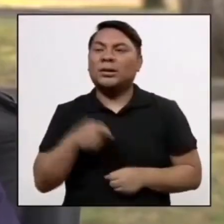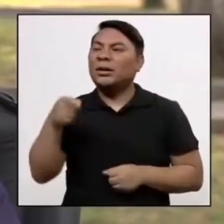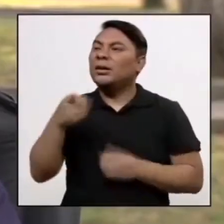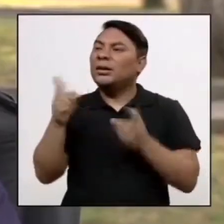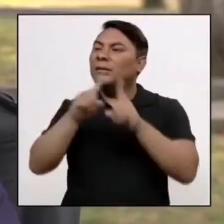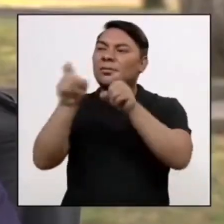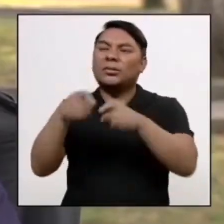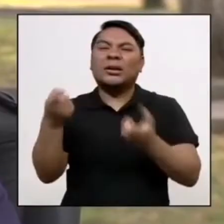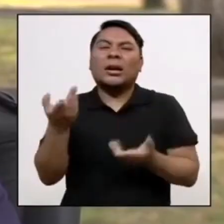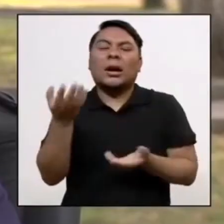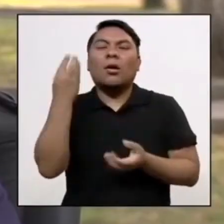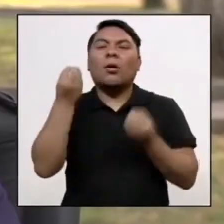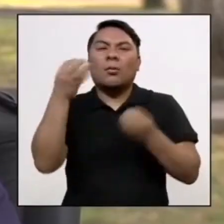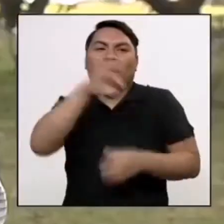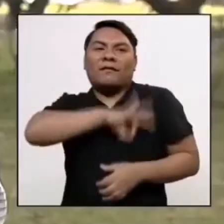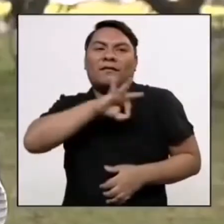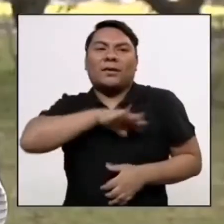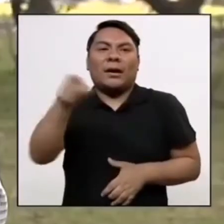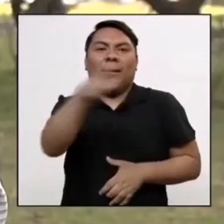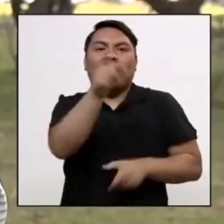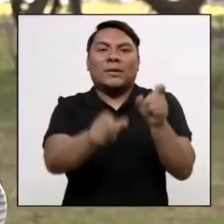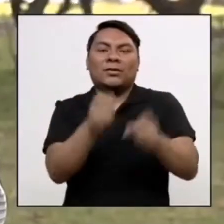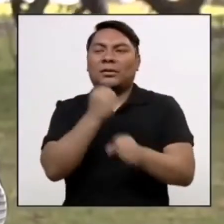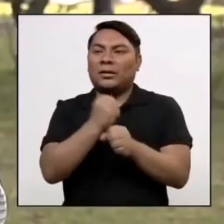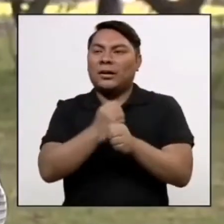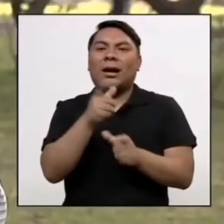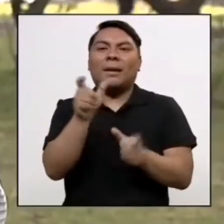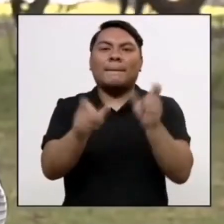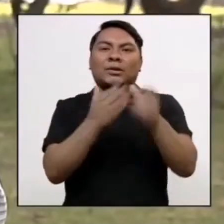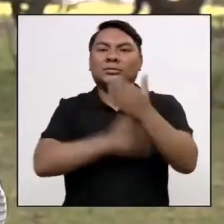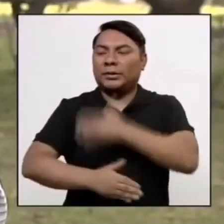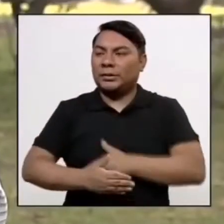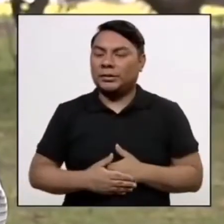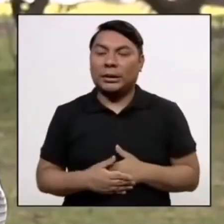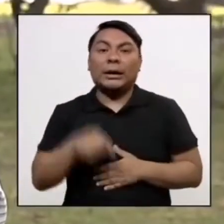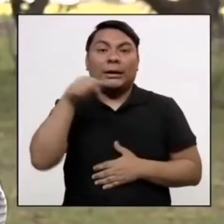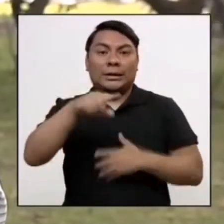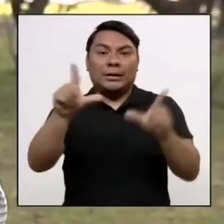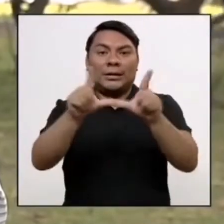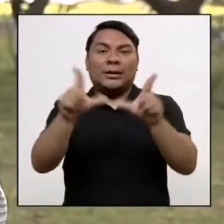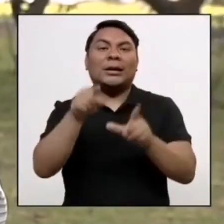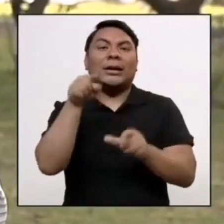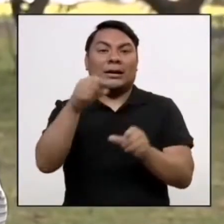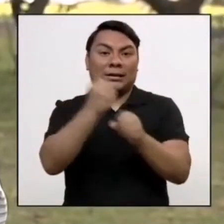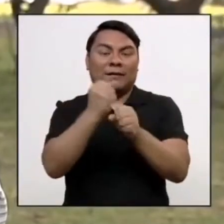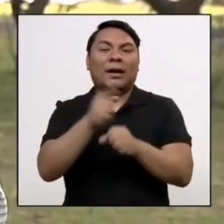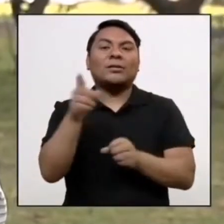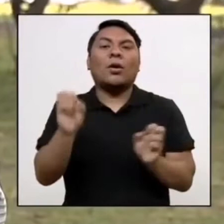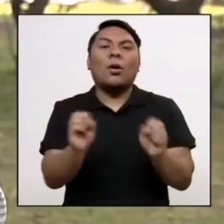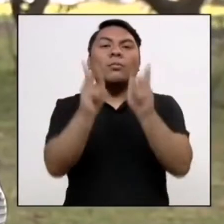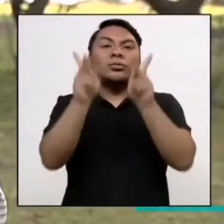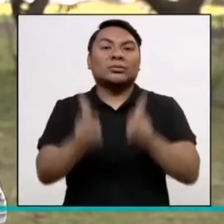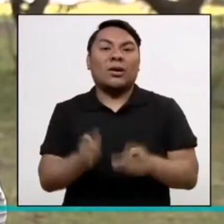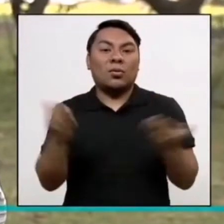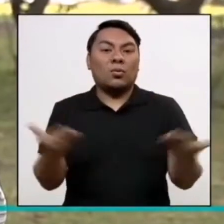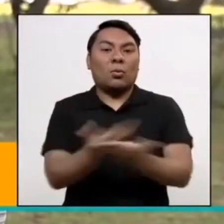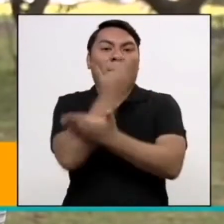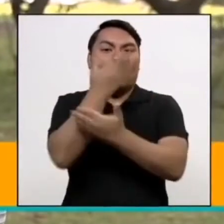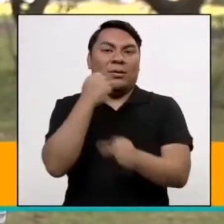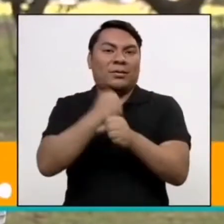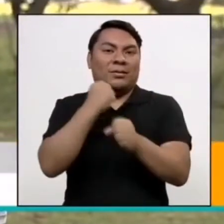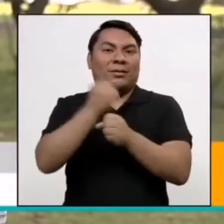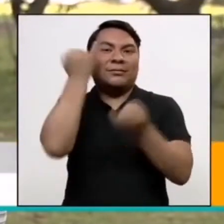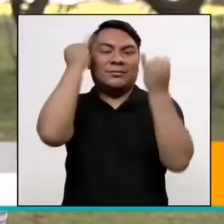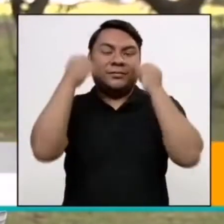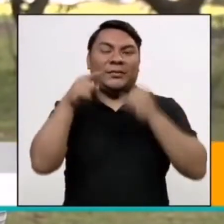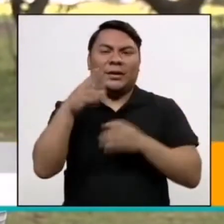teletrabajo pues beneficia a las personas con discapacidad? Claro, el teletrabajo es una oportunidad de empleo que ya la hemos venido conociendo hace muchos años,